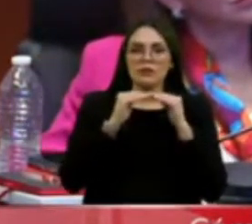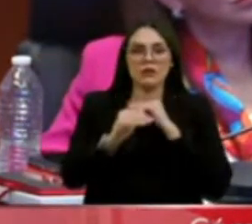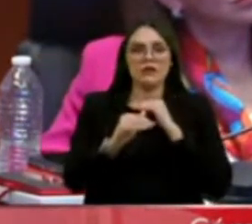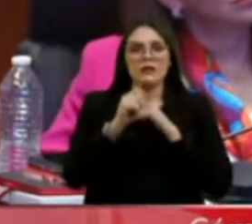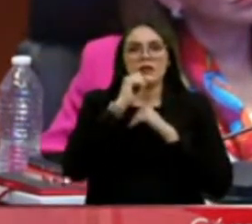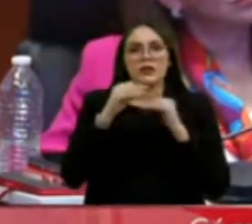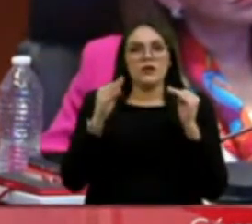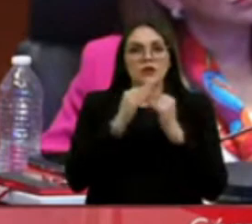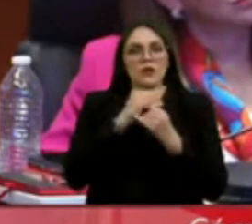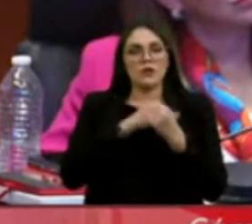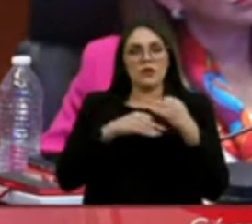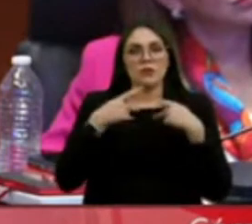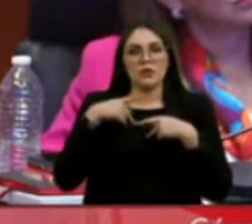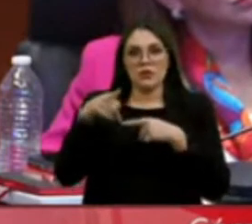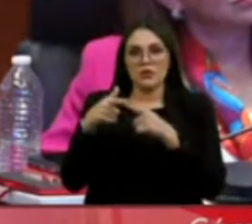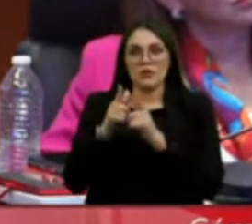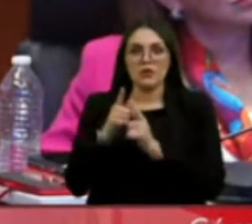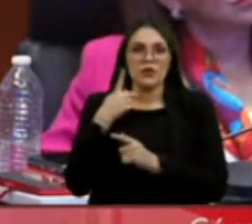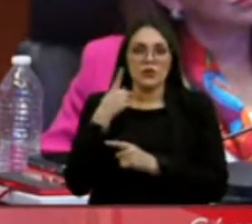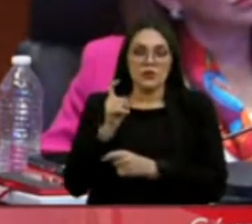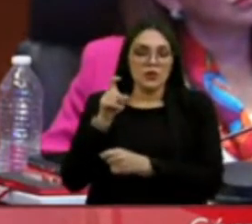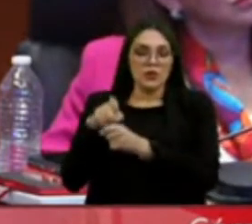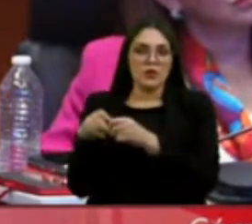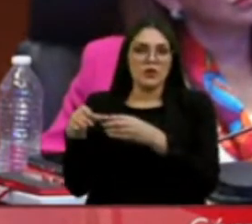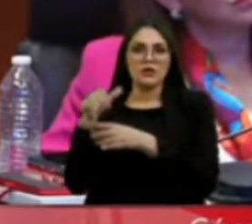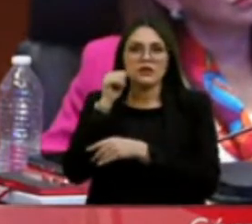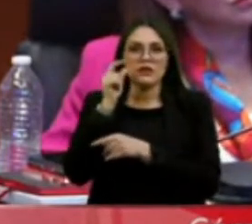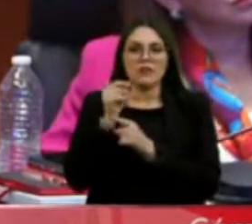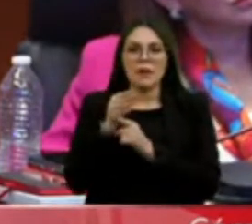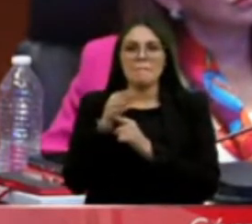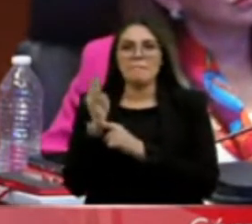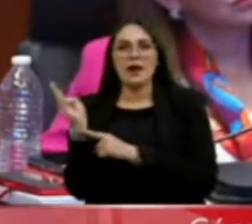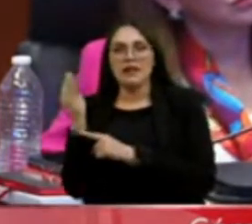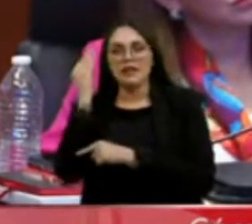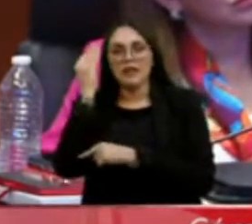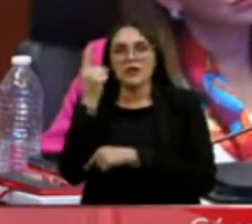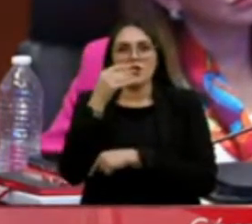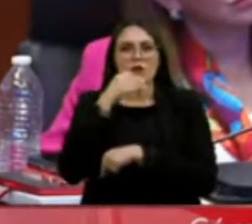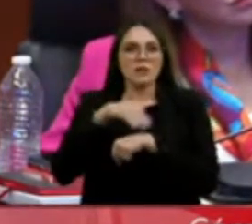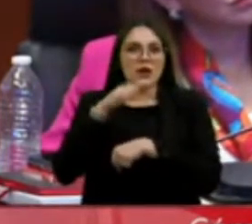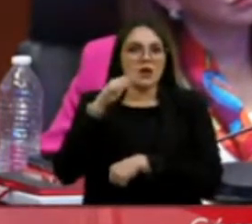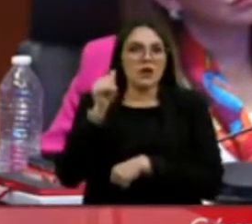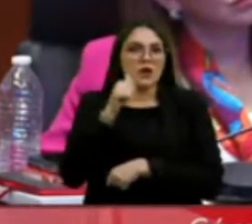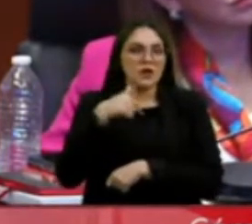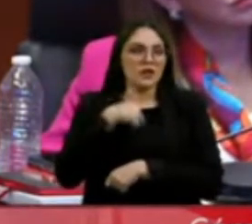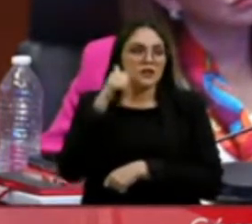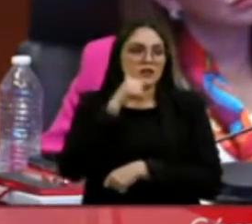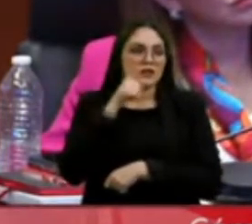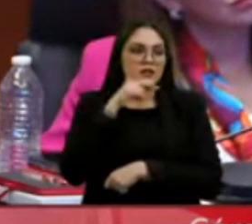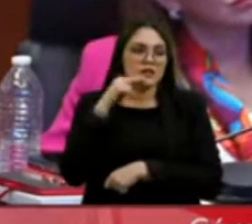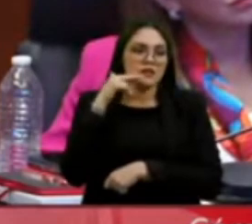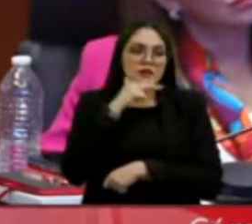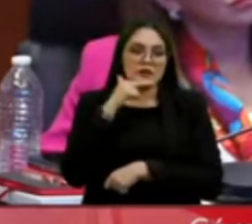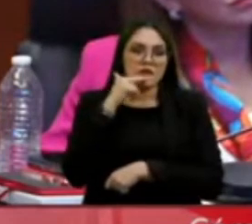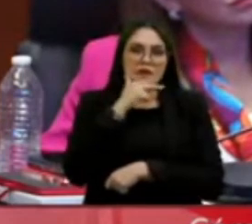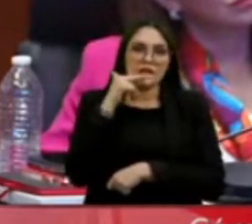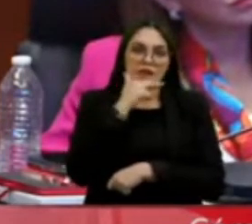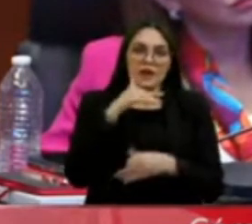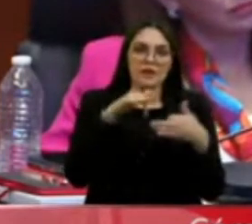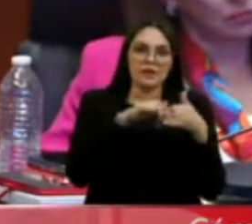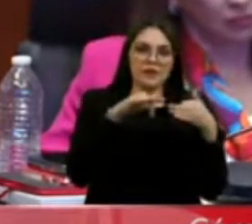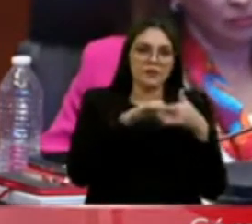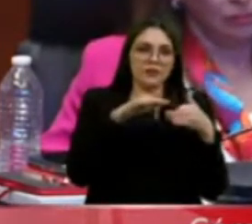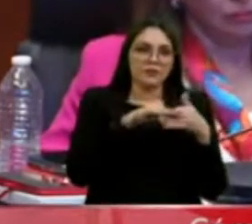miembros de la coalición a la que usted pertenece y siempre les da 1 minuto y medio de más y a nosotros empieza a gritar desde que son los 5 minutos